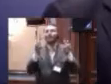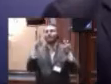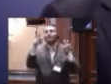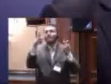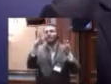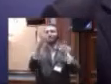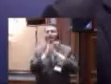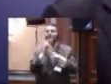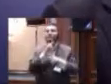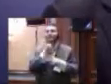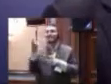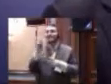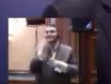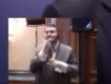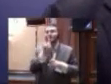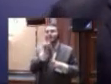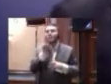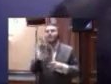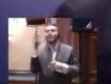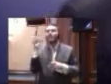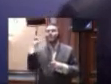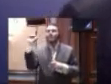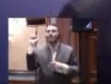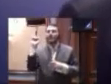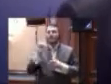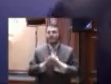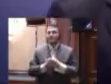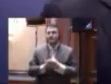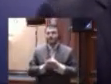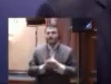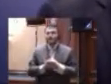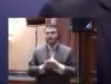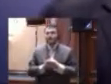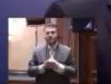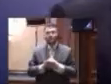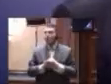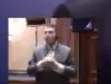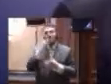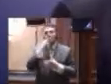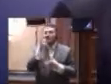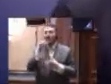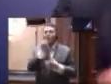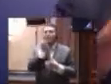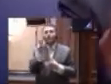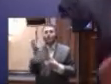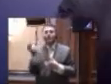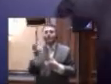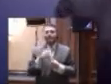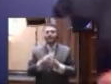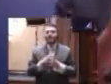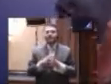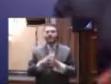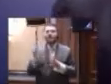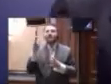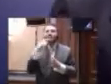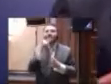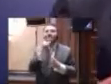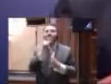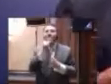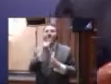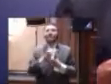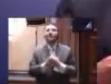a nuestro país, a mi país, 1 millón de pesos. Eso fue la revolución de la que surgió un nuevo